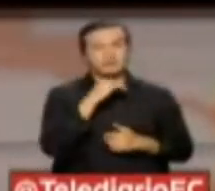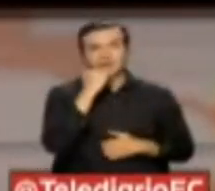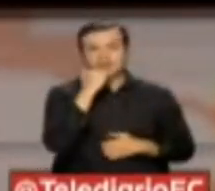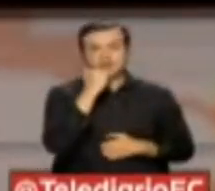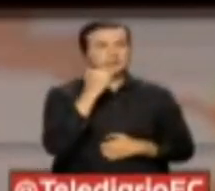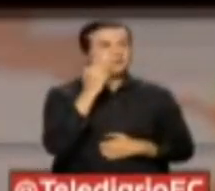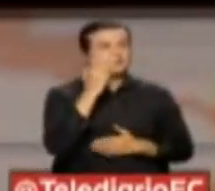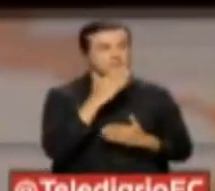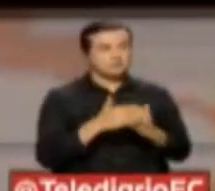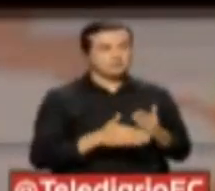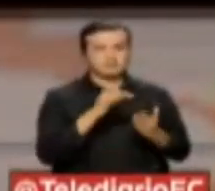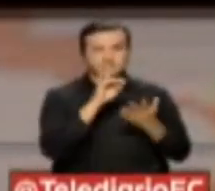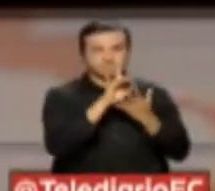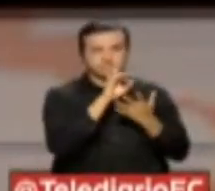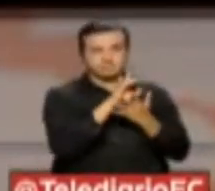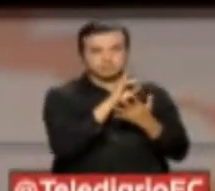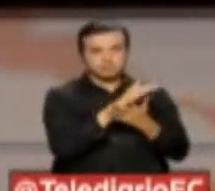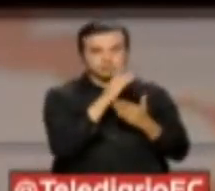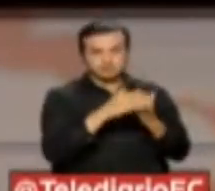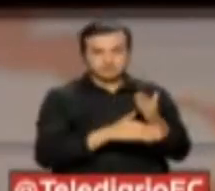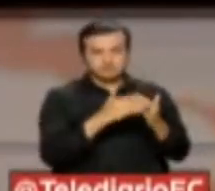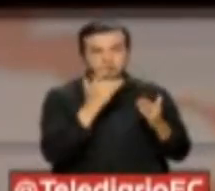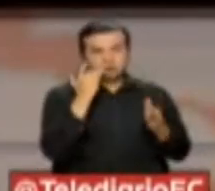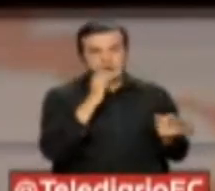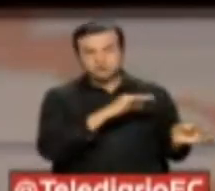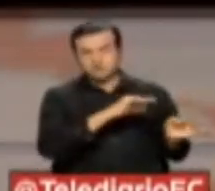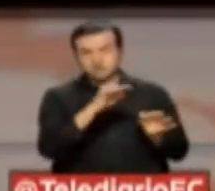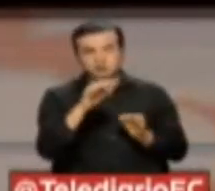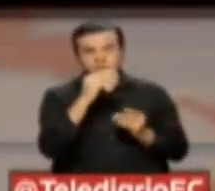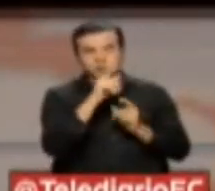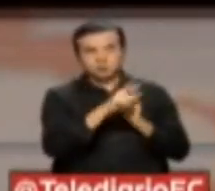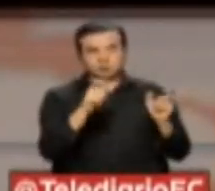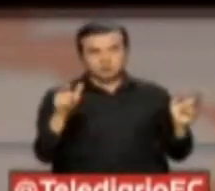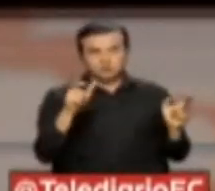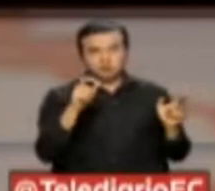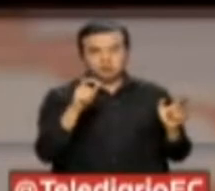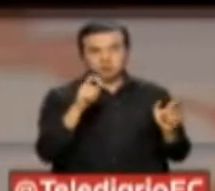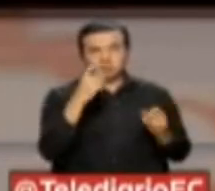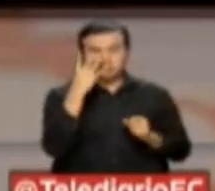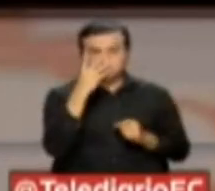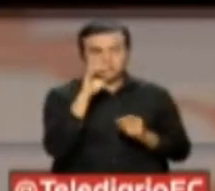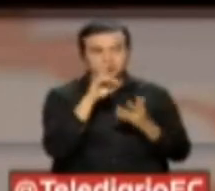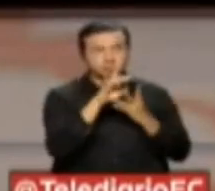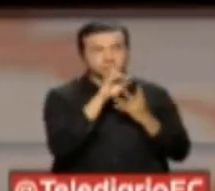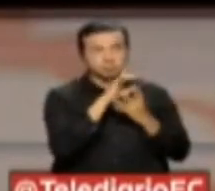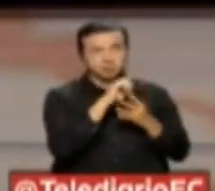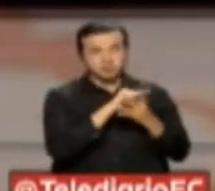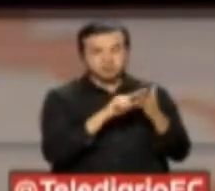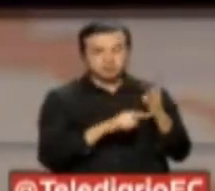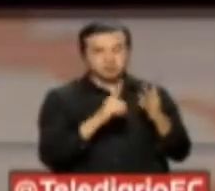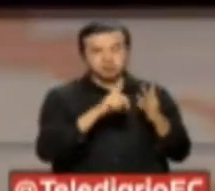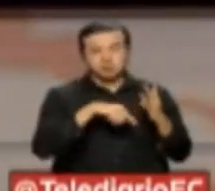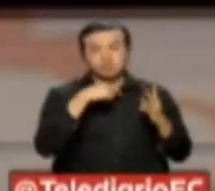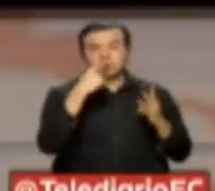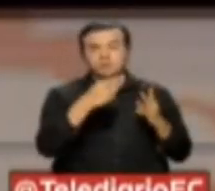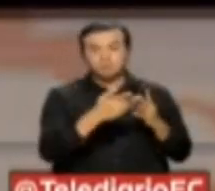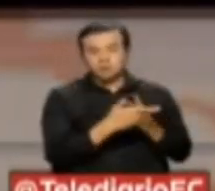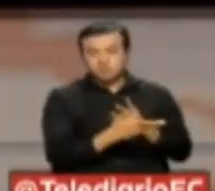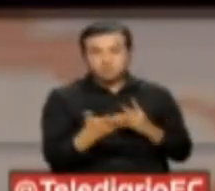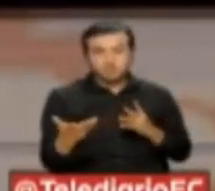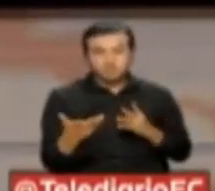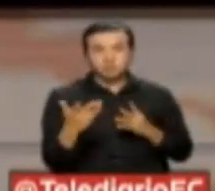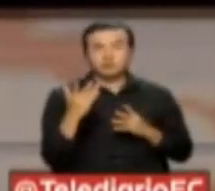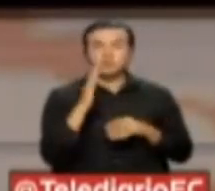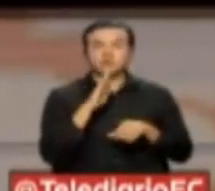la terminación de las funciones porque están en funciones prorrogadas de la mayoría de ellos de 4 bueno el siguiente paso es obviamente